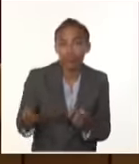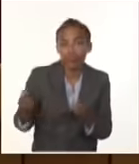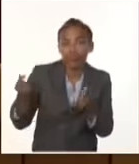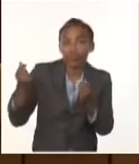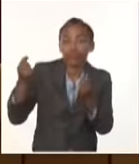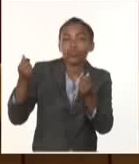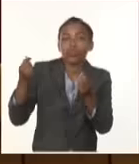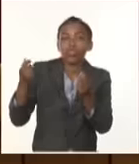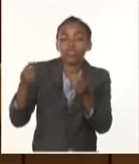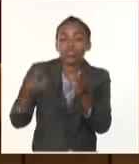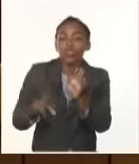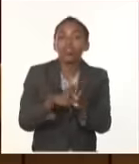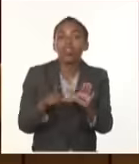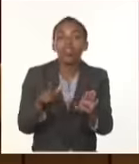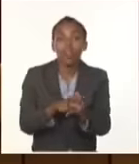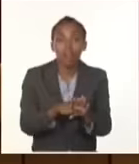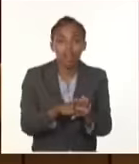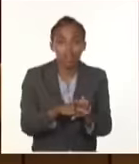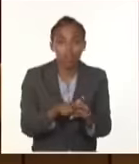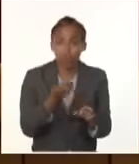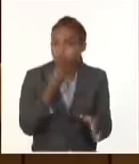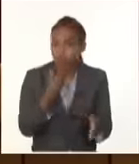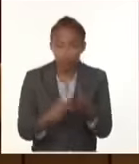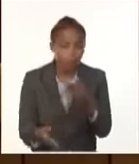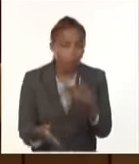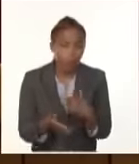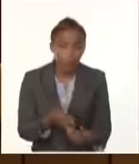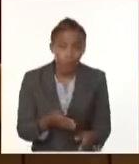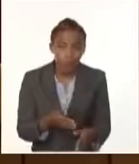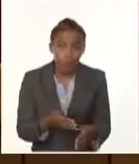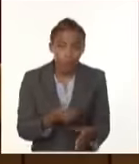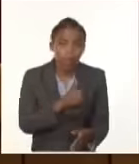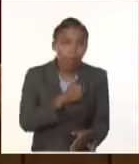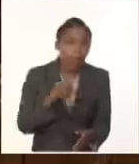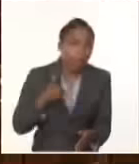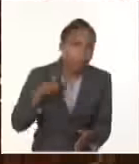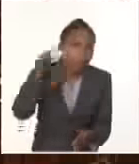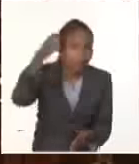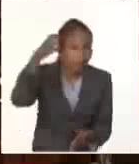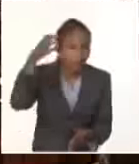fraude, vengan de donde vengan, sean no estatales,